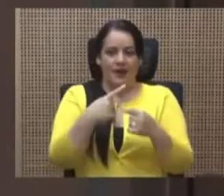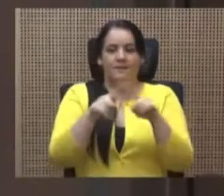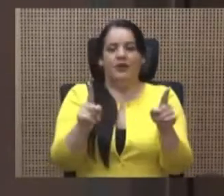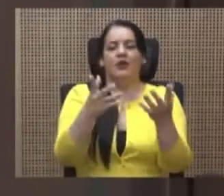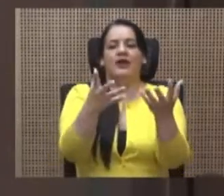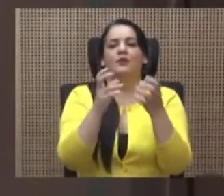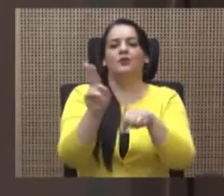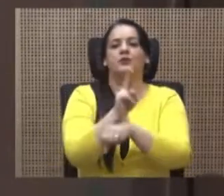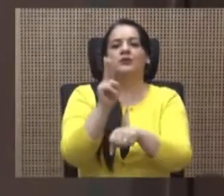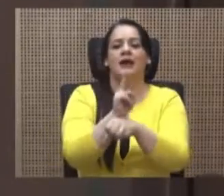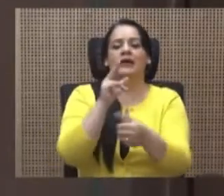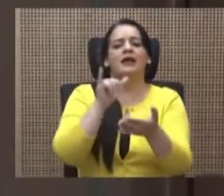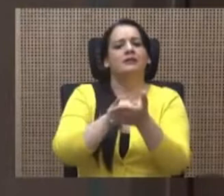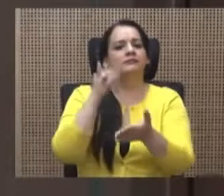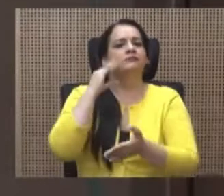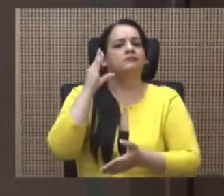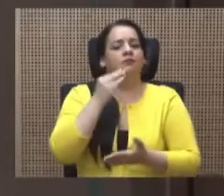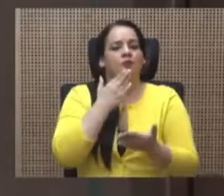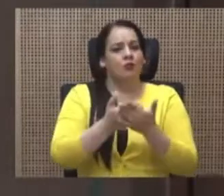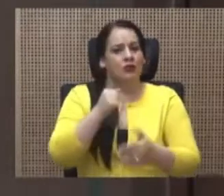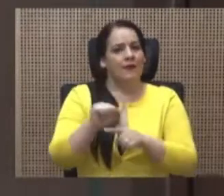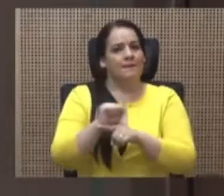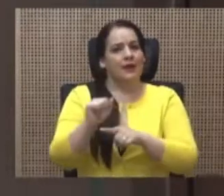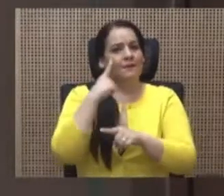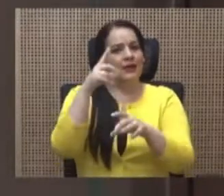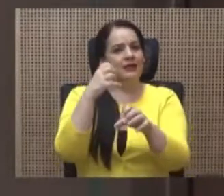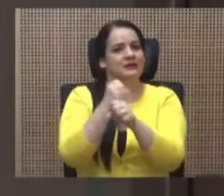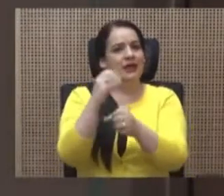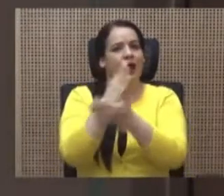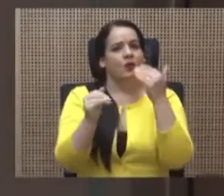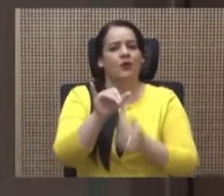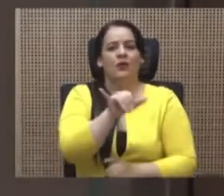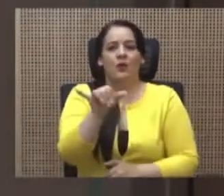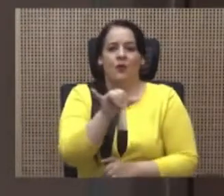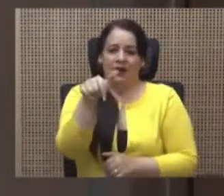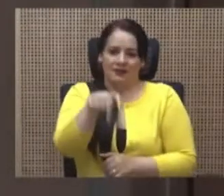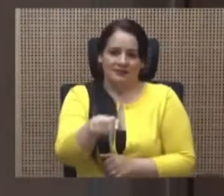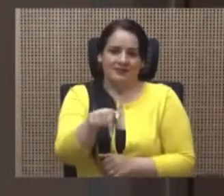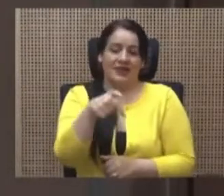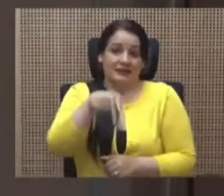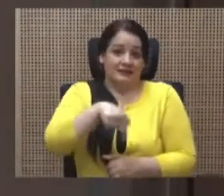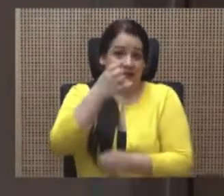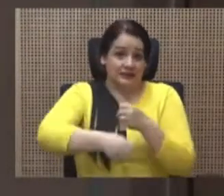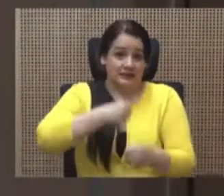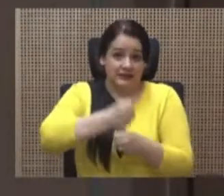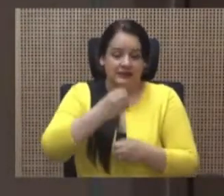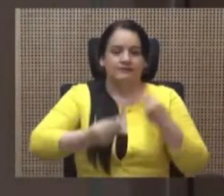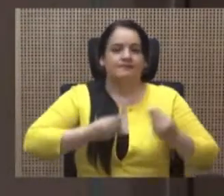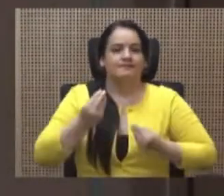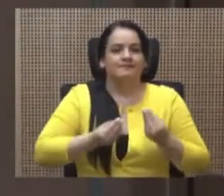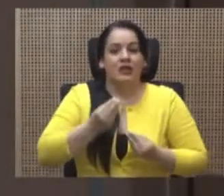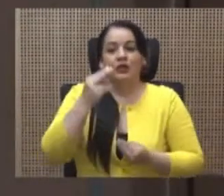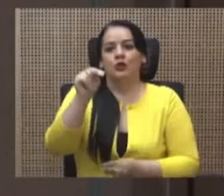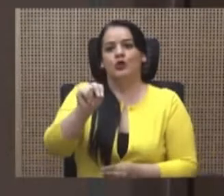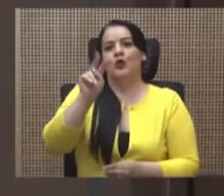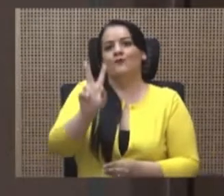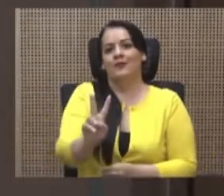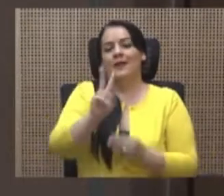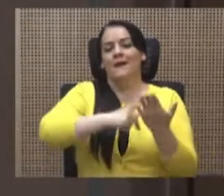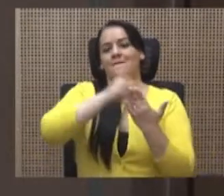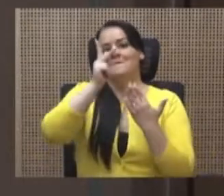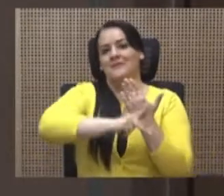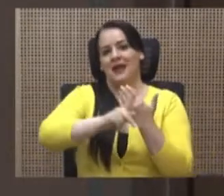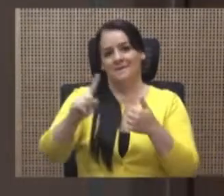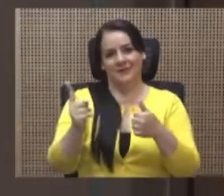experiencia como buenas prácticas para hacer algo similar aquí este año lo que vamos a hacer en noviembre en realidad es el plan piloto